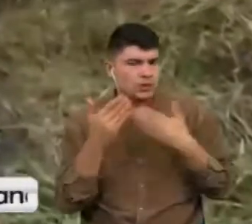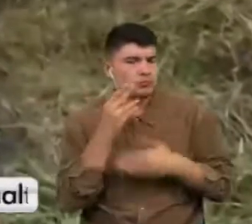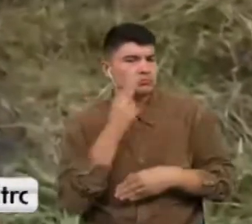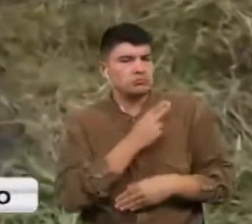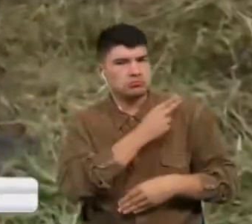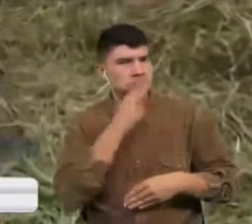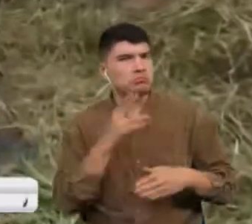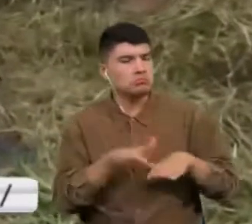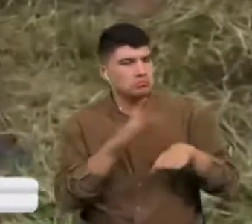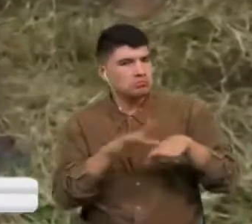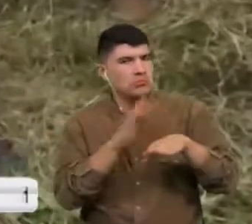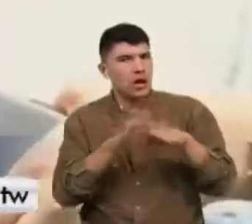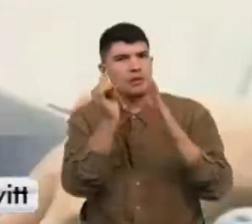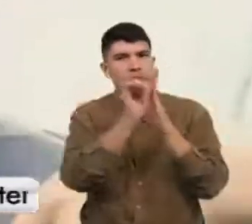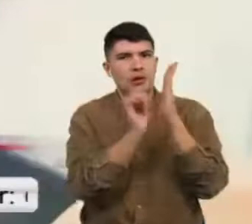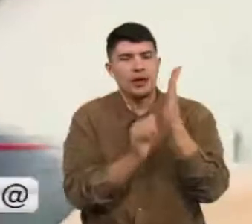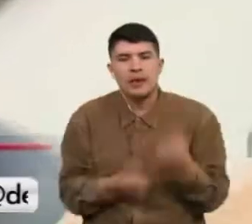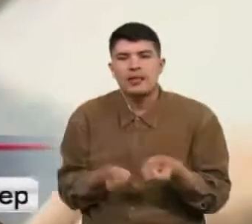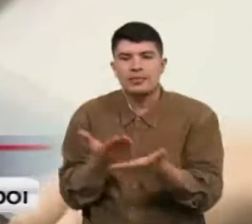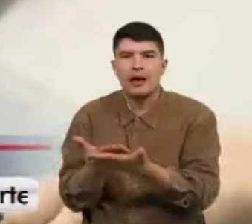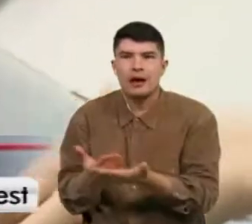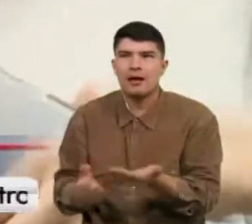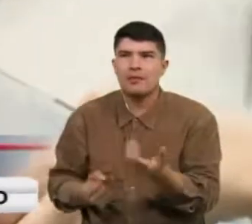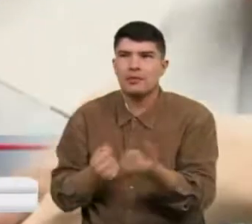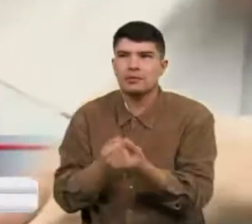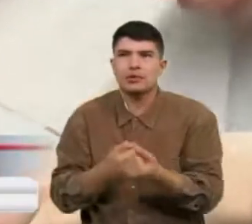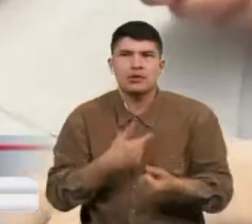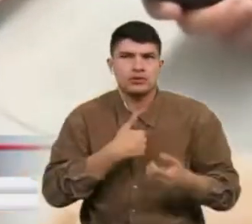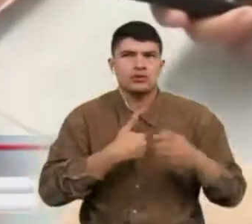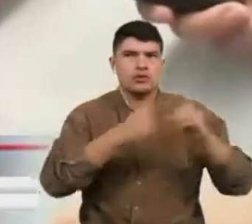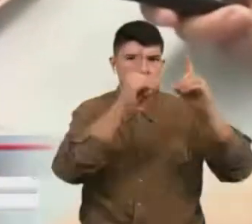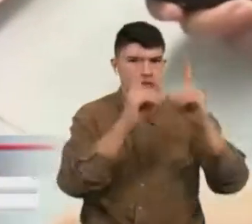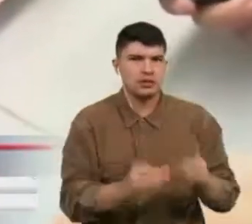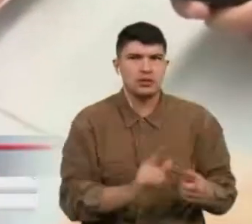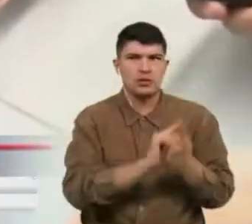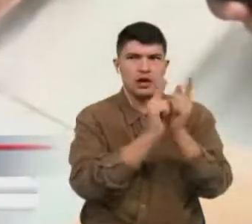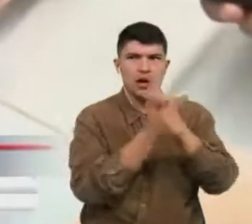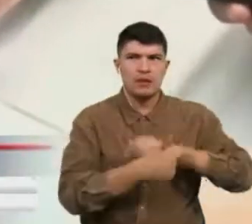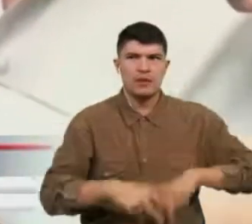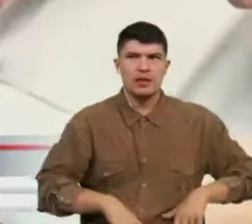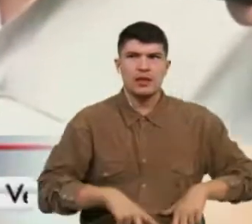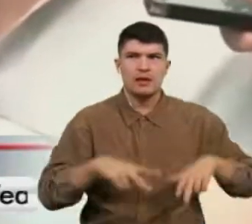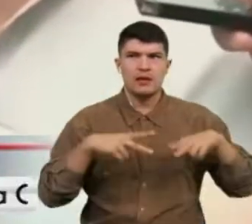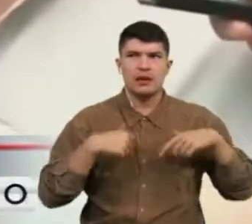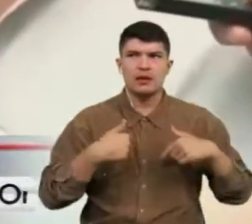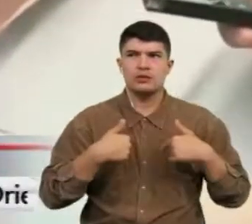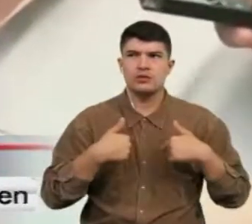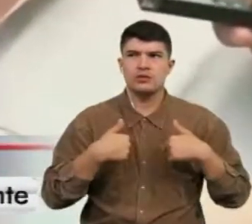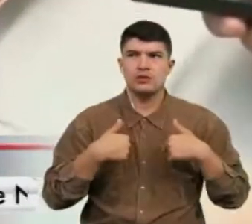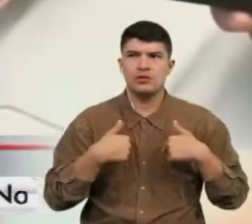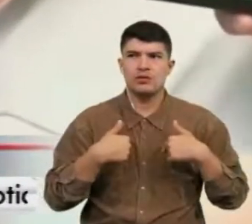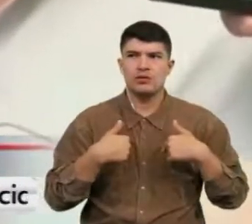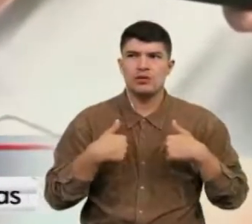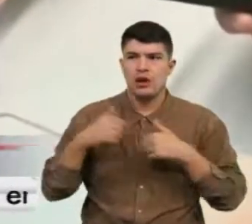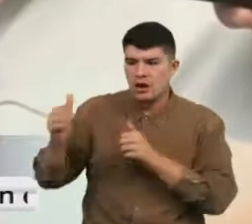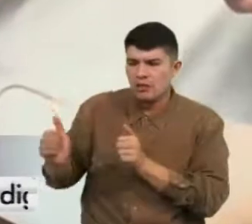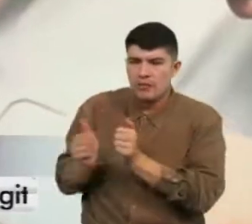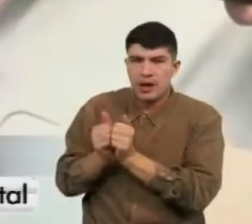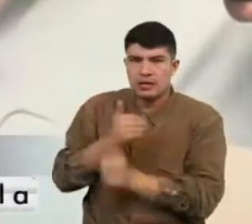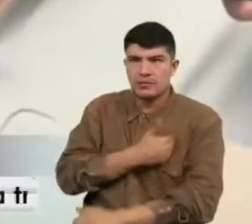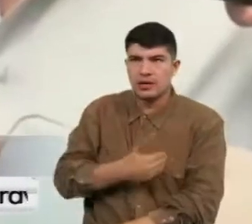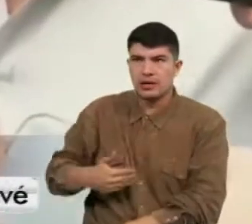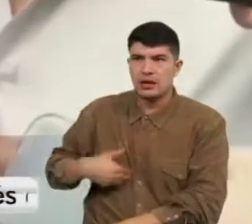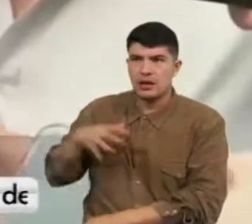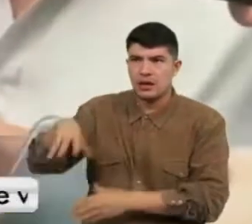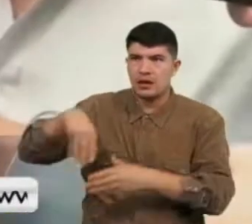con el programa que llega a sus veredas. Decidido a cambiar de vida, esperaba tener al presidente al lado de nosotros, metidos